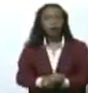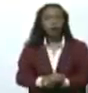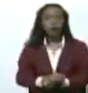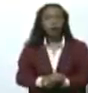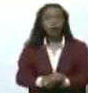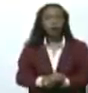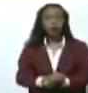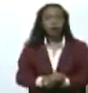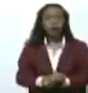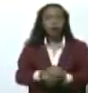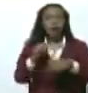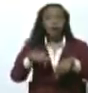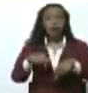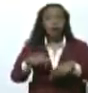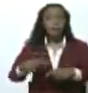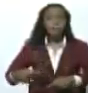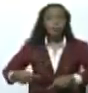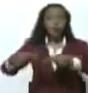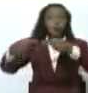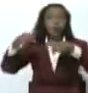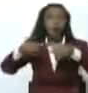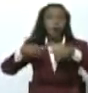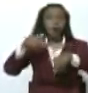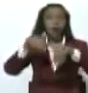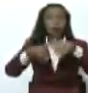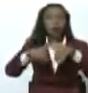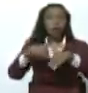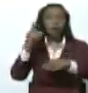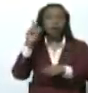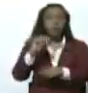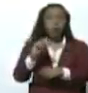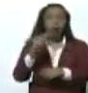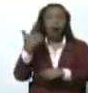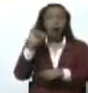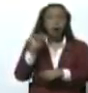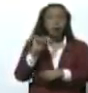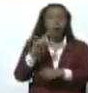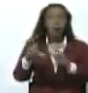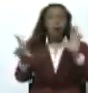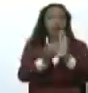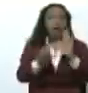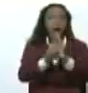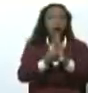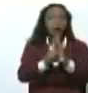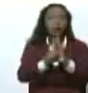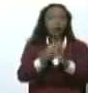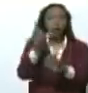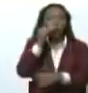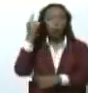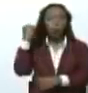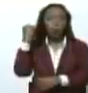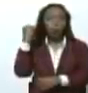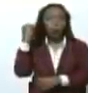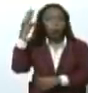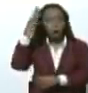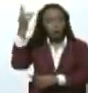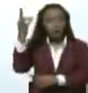están en disputa en estas elecciones, así como también legisladores y legisladoras y